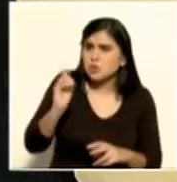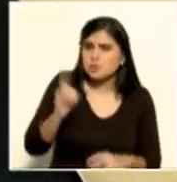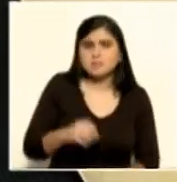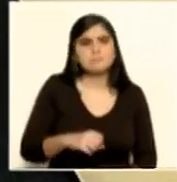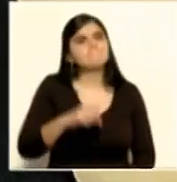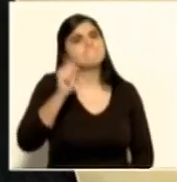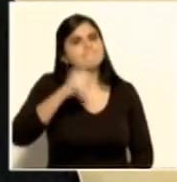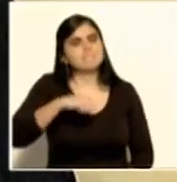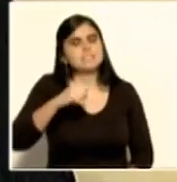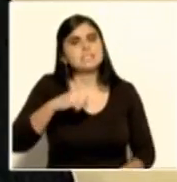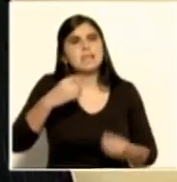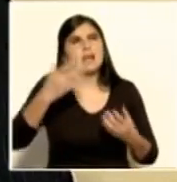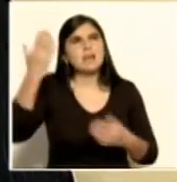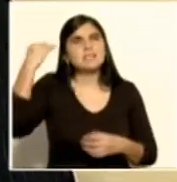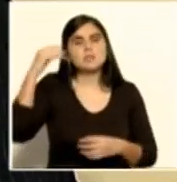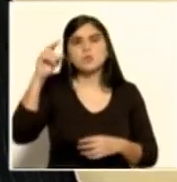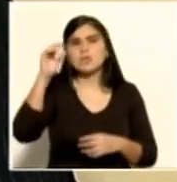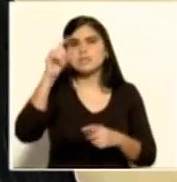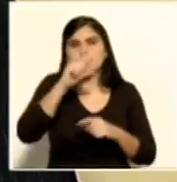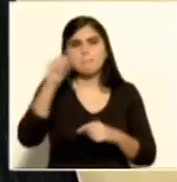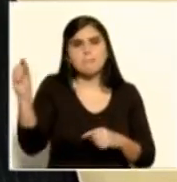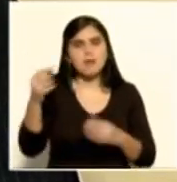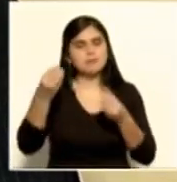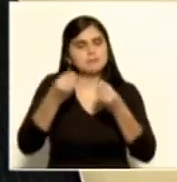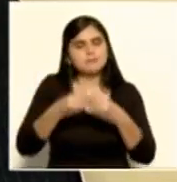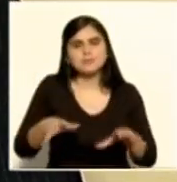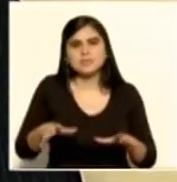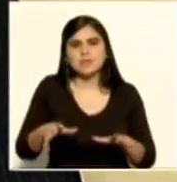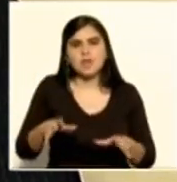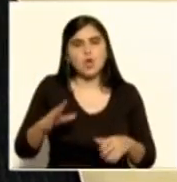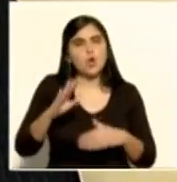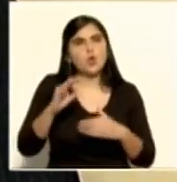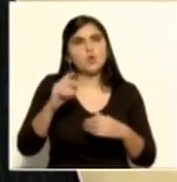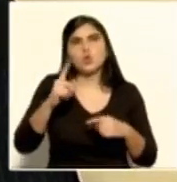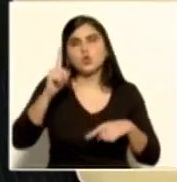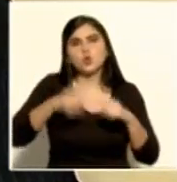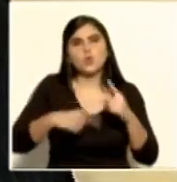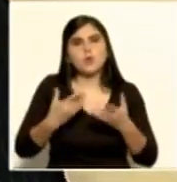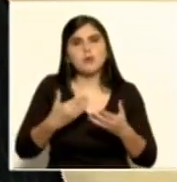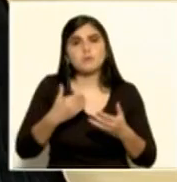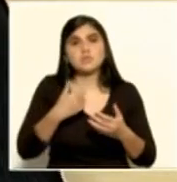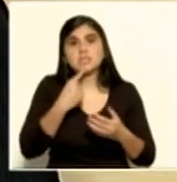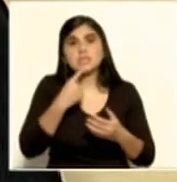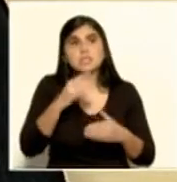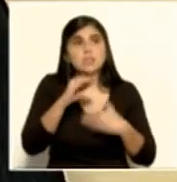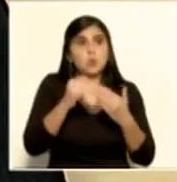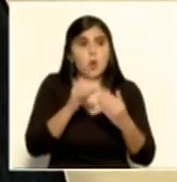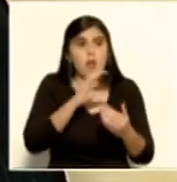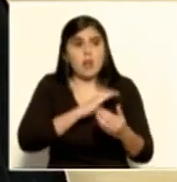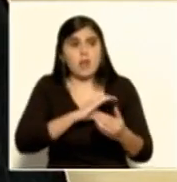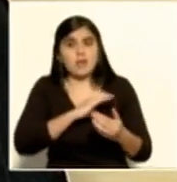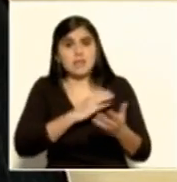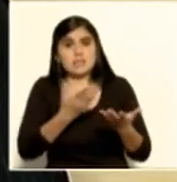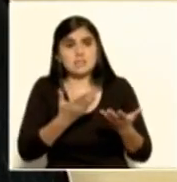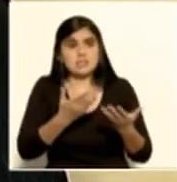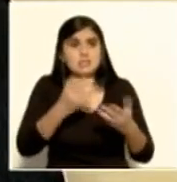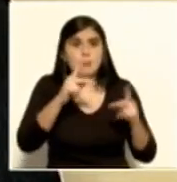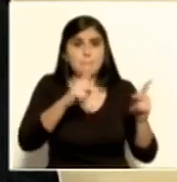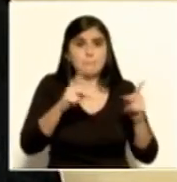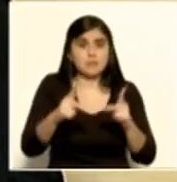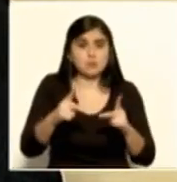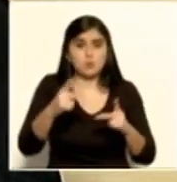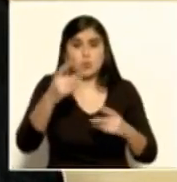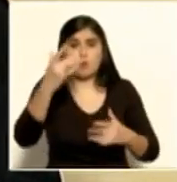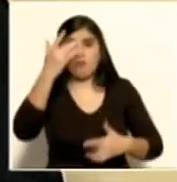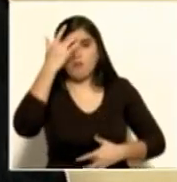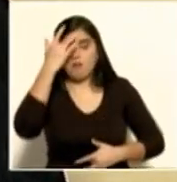poco, en realidad no podemos tener toda la certeza de las características de las personas que se han estado infectando. Ustedes ven